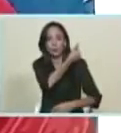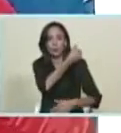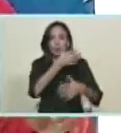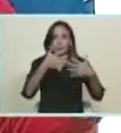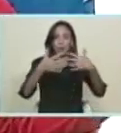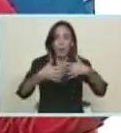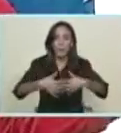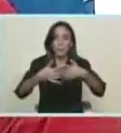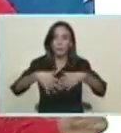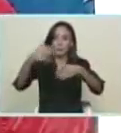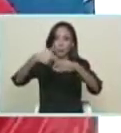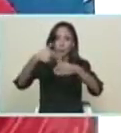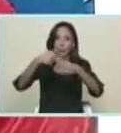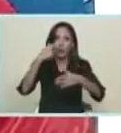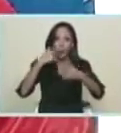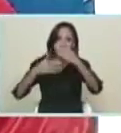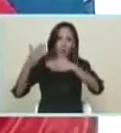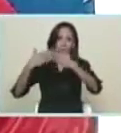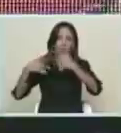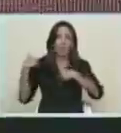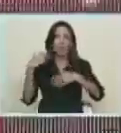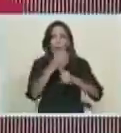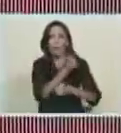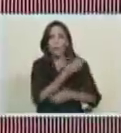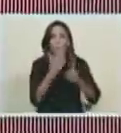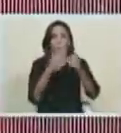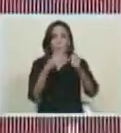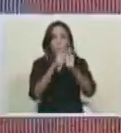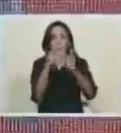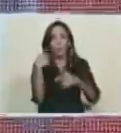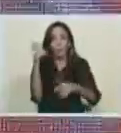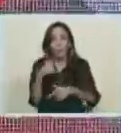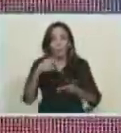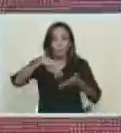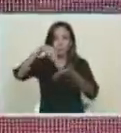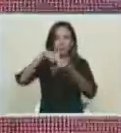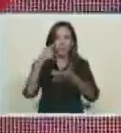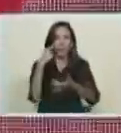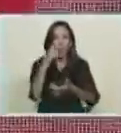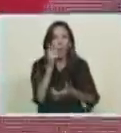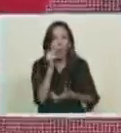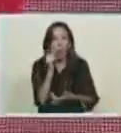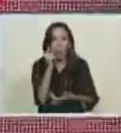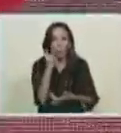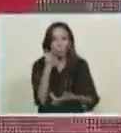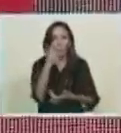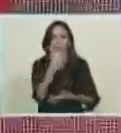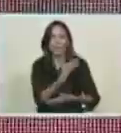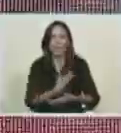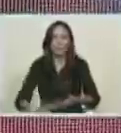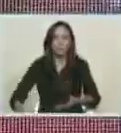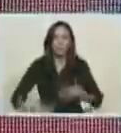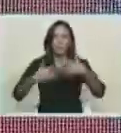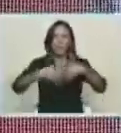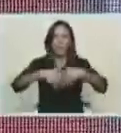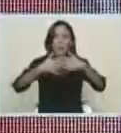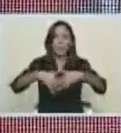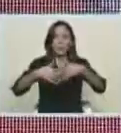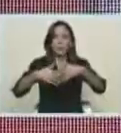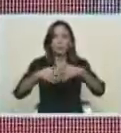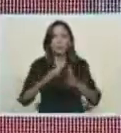yo designé a Asdrúbal Chávez como presidente de Citgo y le pido que se ponga al frente de un proceso